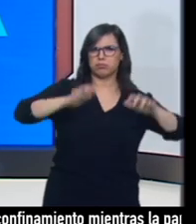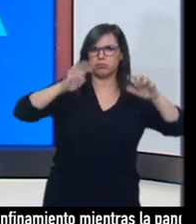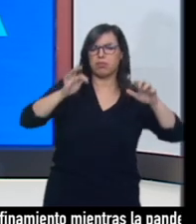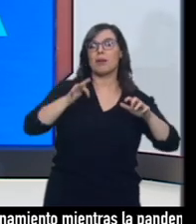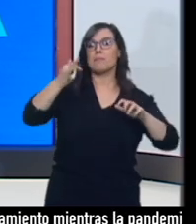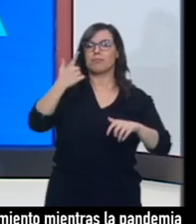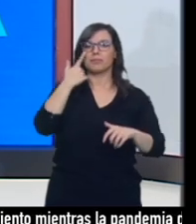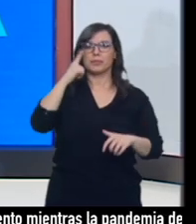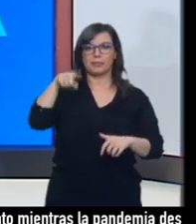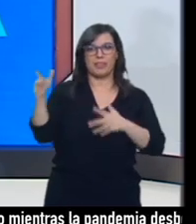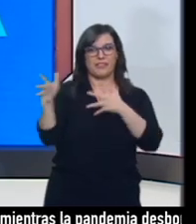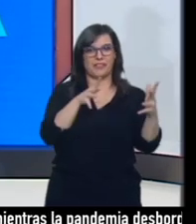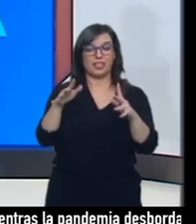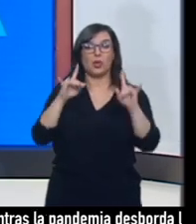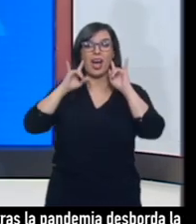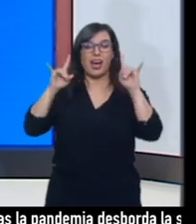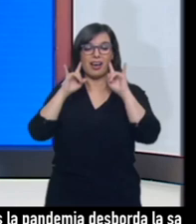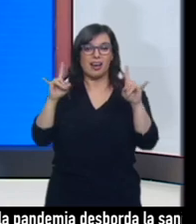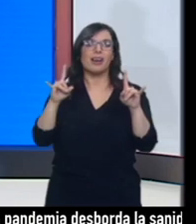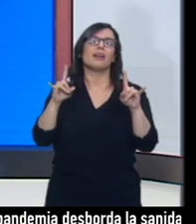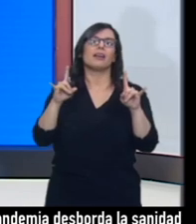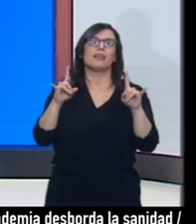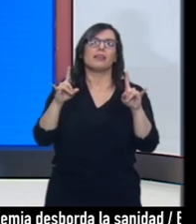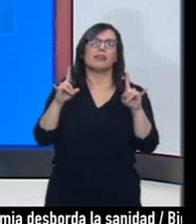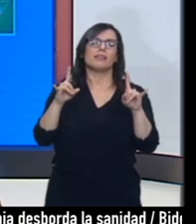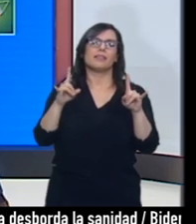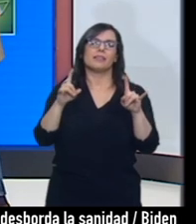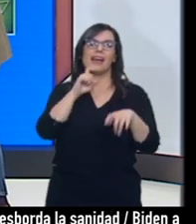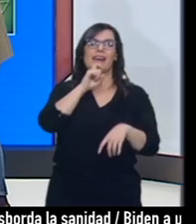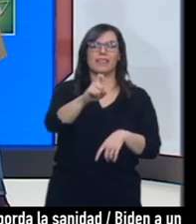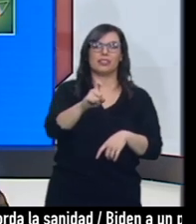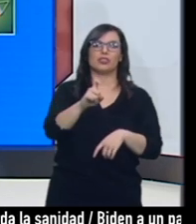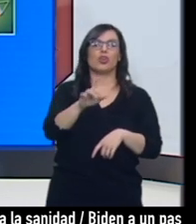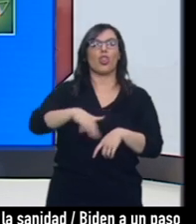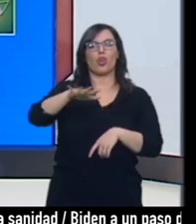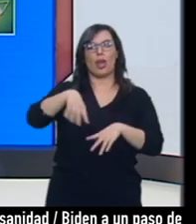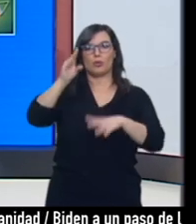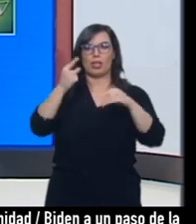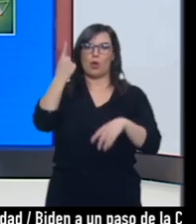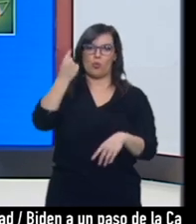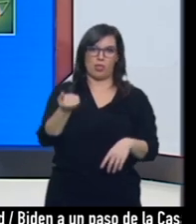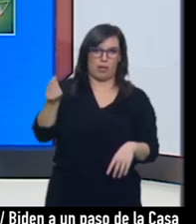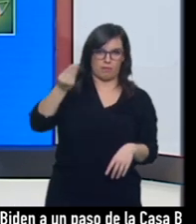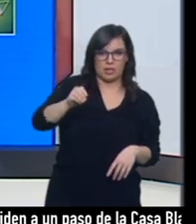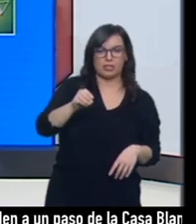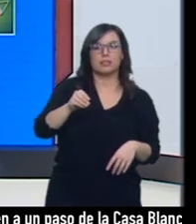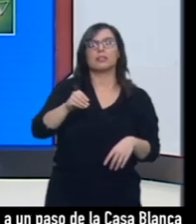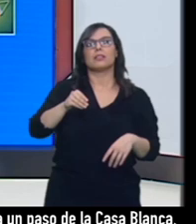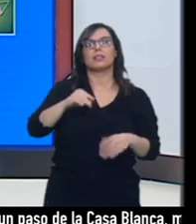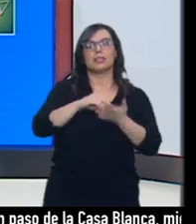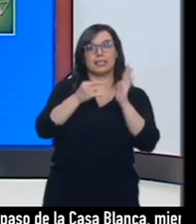viento y van a estar activos los avisos de la Agencia Estatal de Meteorología un día más en zonas de montaña de la cordillera del